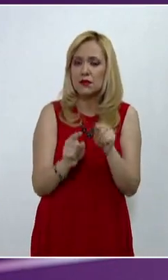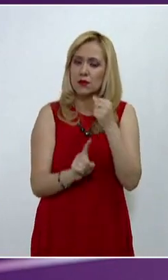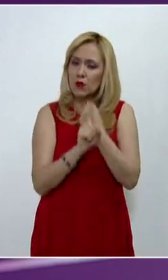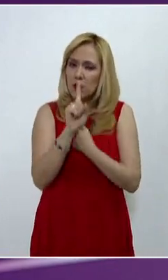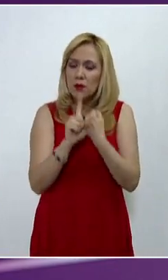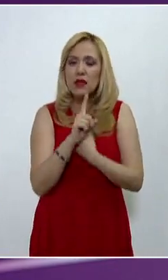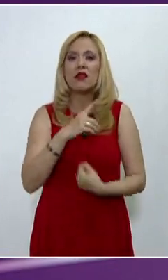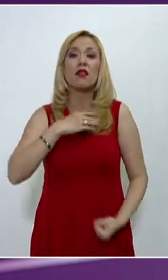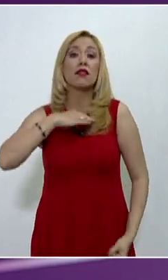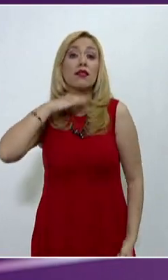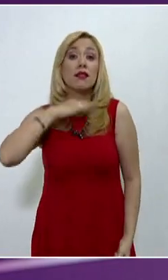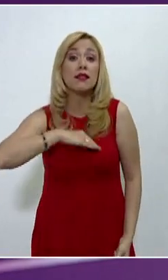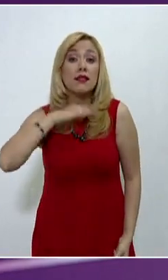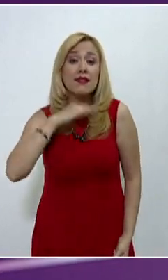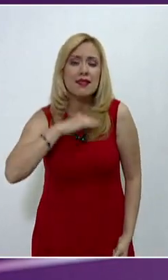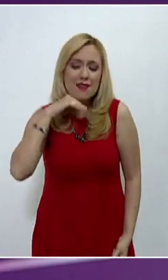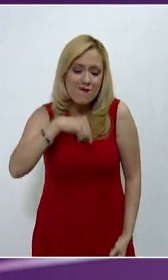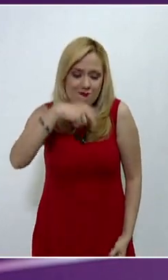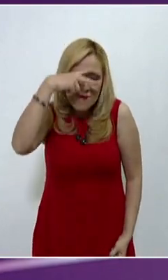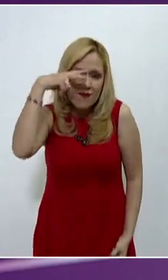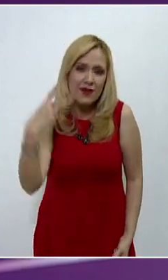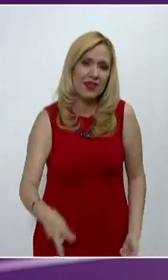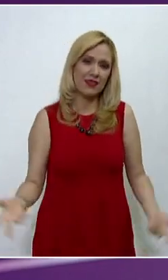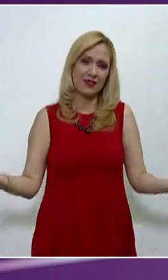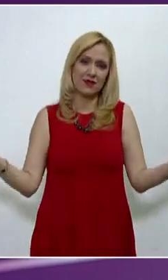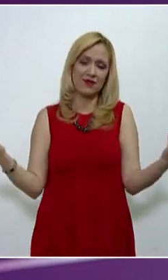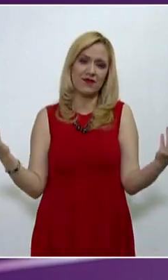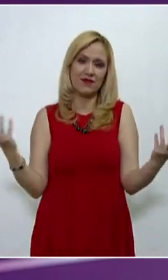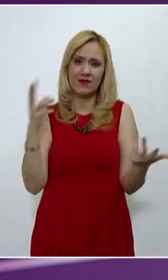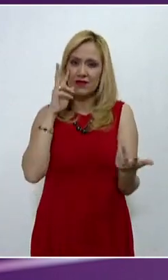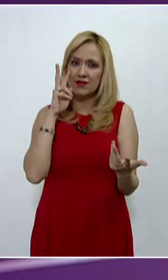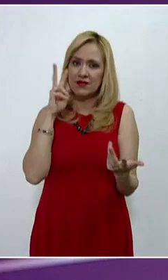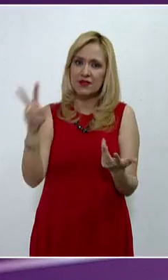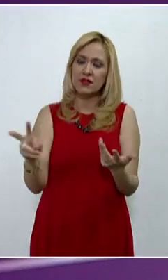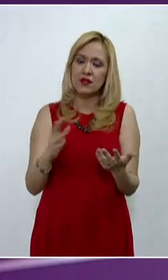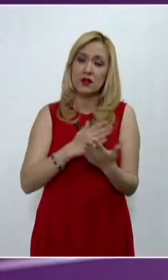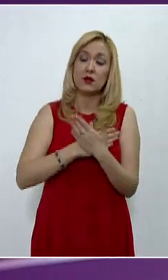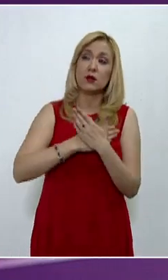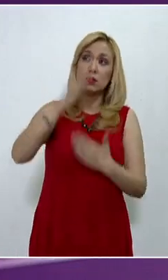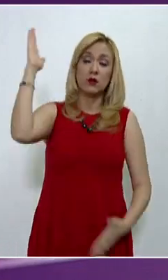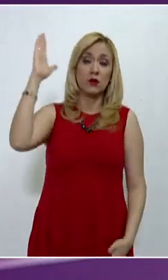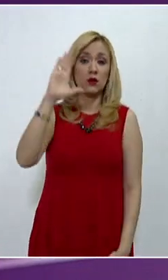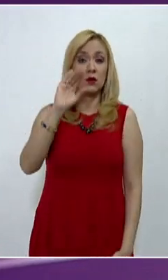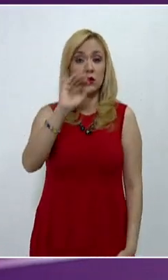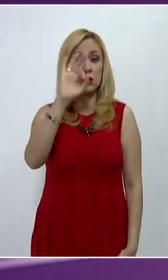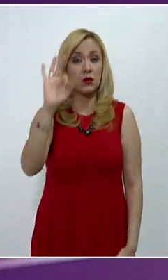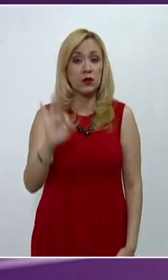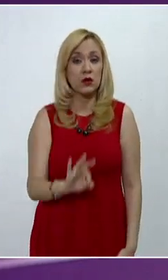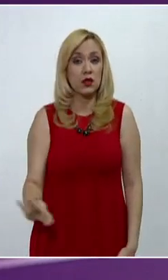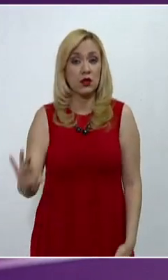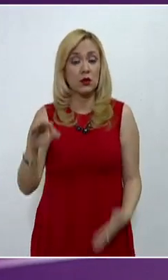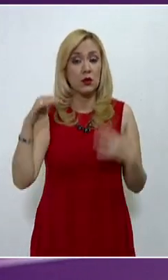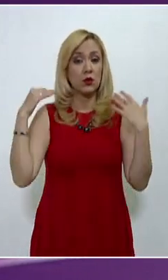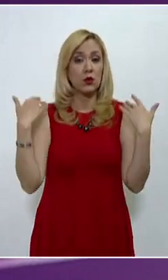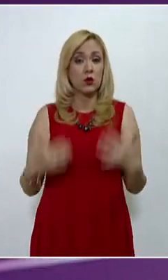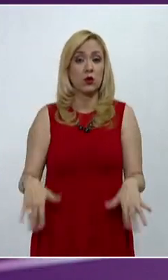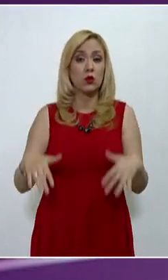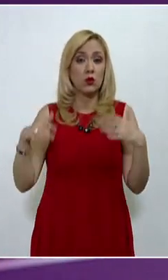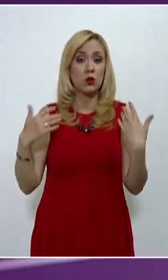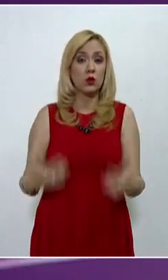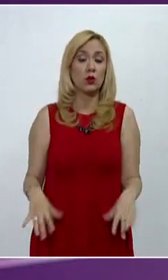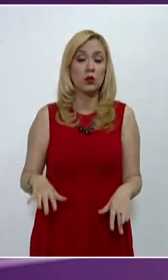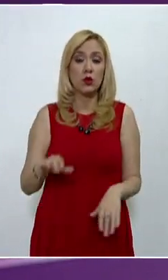problemas de impunidad que enfrenta el país, con tasas que rebasan el 90% dependiendo el tipo